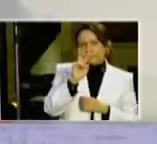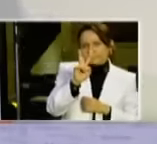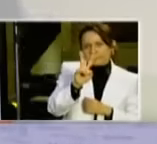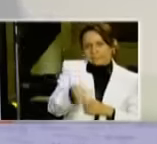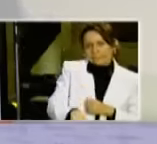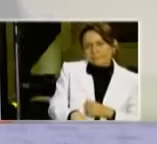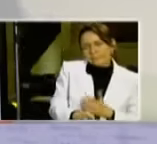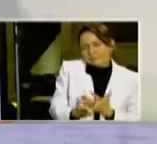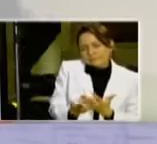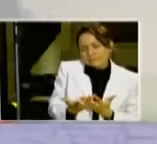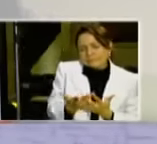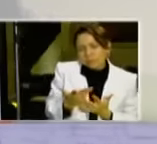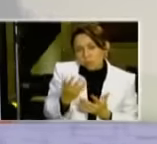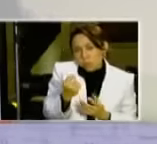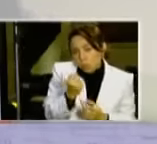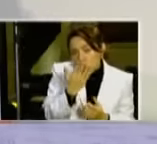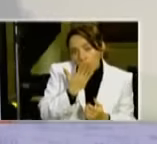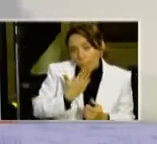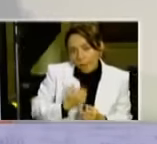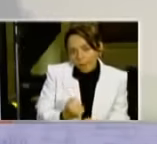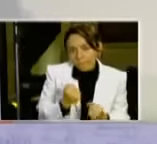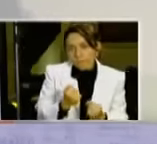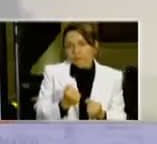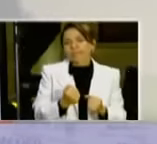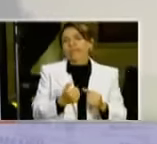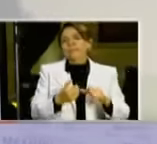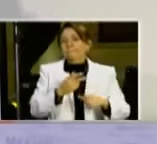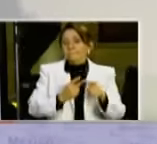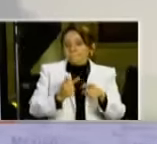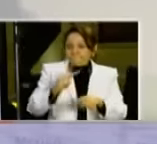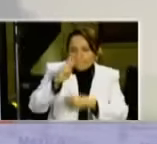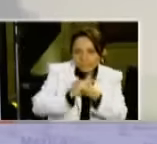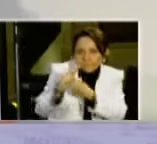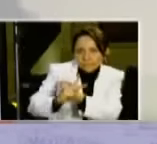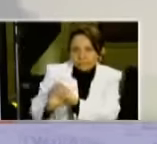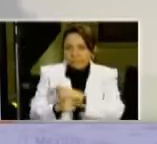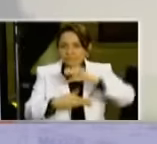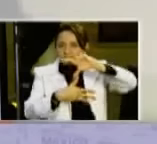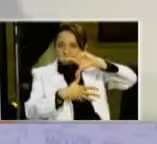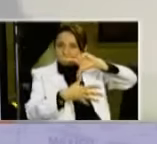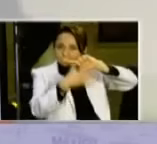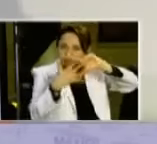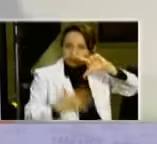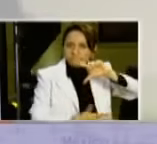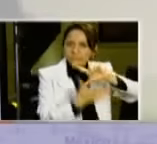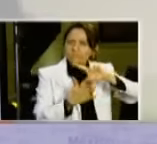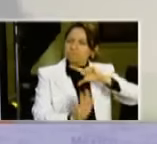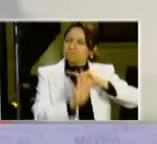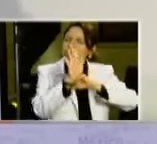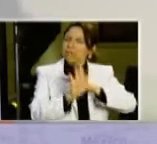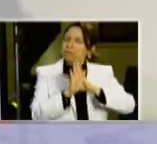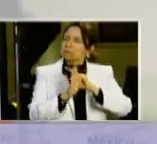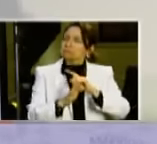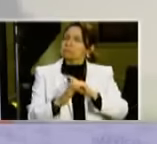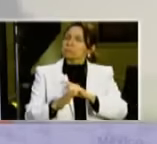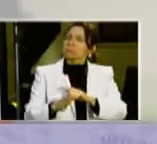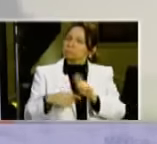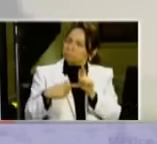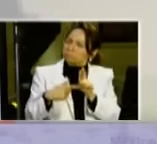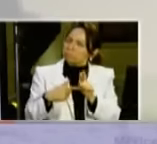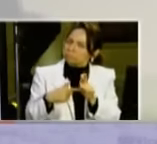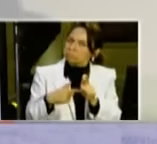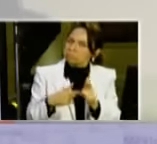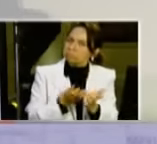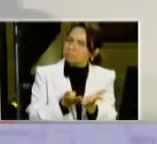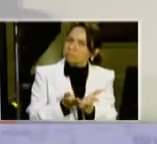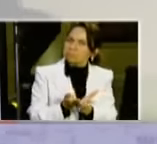debilidades, los estados nacionales de América Latina estaban todos ya configurados hace más de un siglo y no han existido